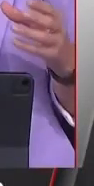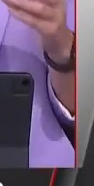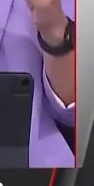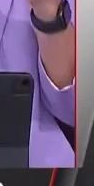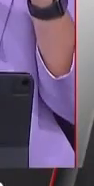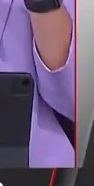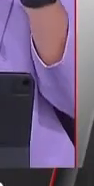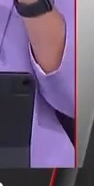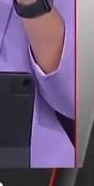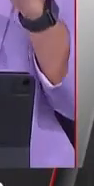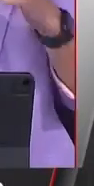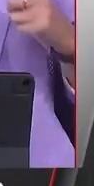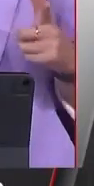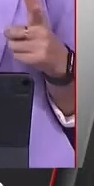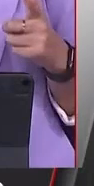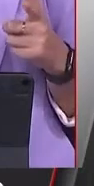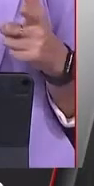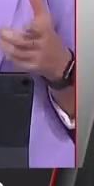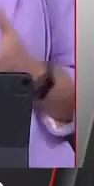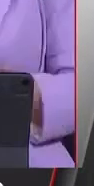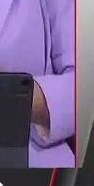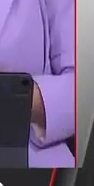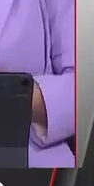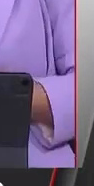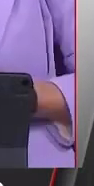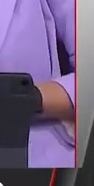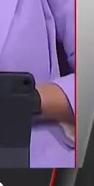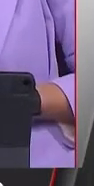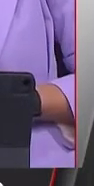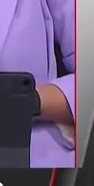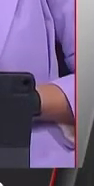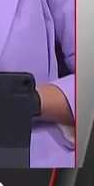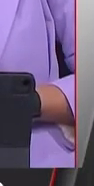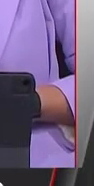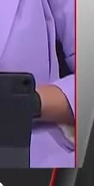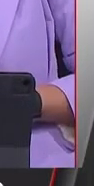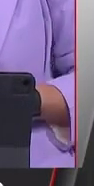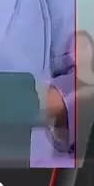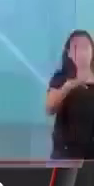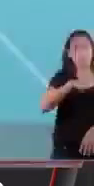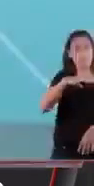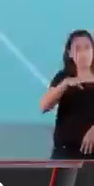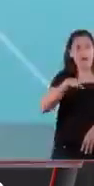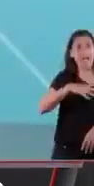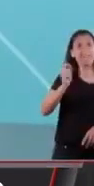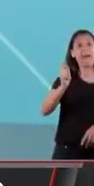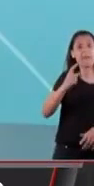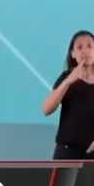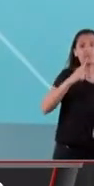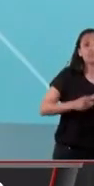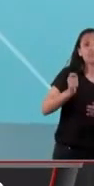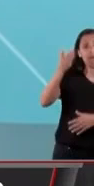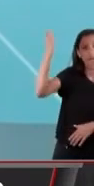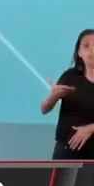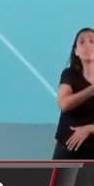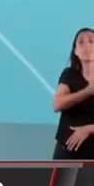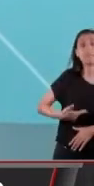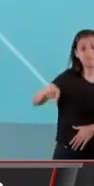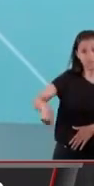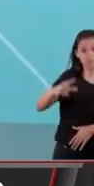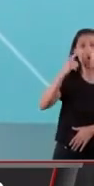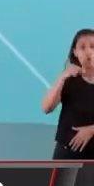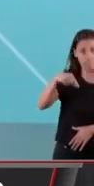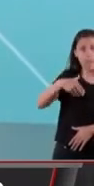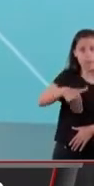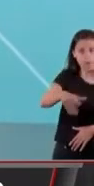Hay un fallo que hay que empezar a analizar. Lili, tenés el fallo, vamos a repasarlo. Exactamente, con fecha de hoy, 9 de mayo 2023,